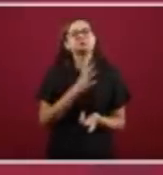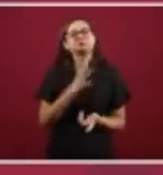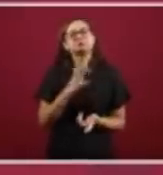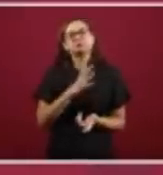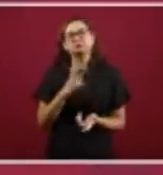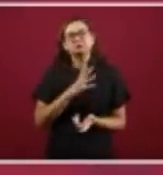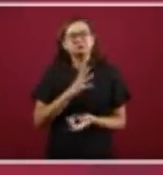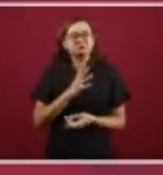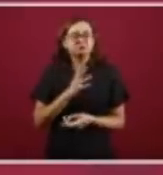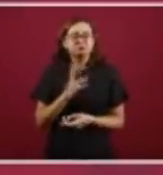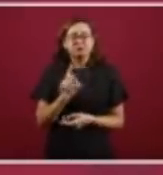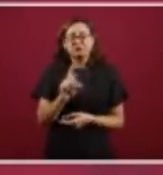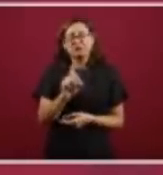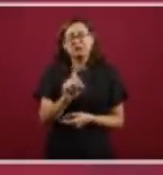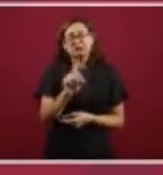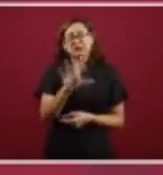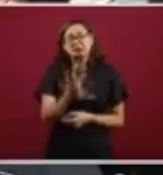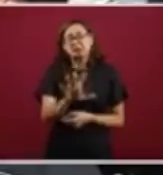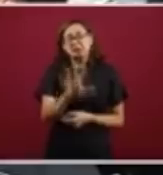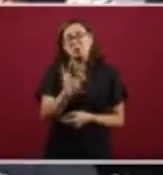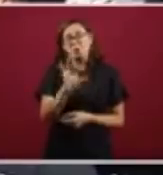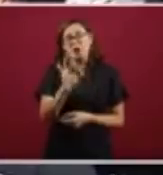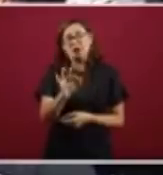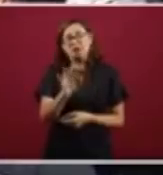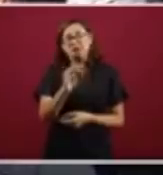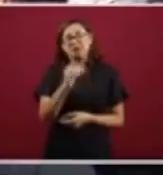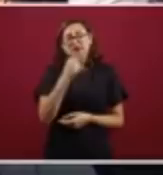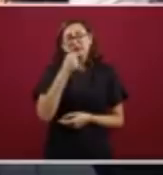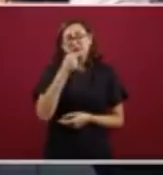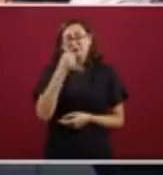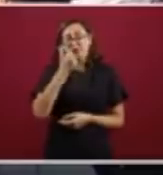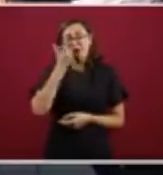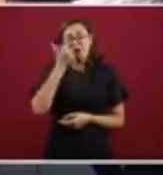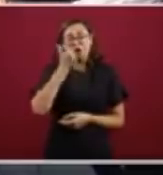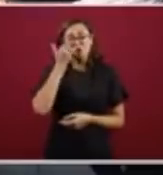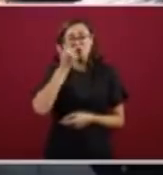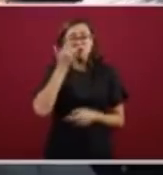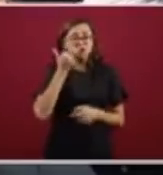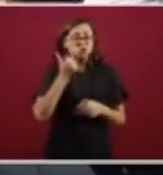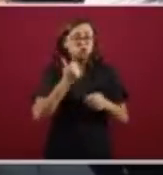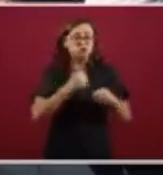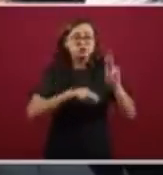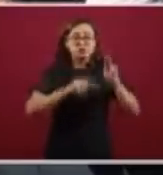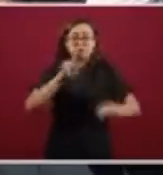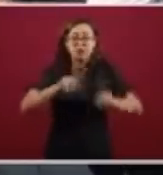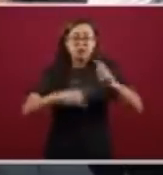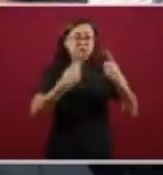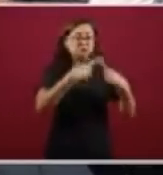pueden tener 35, 40 alumnos de distintos grados.